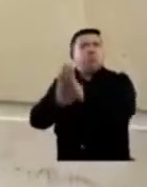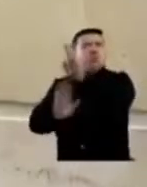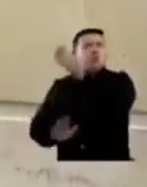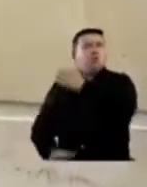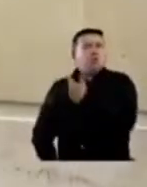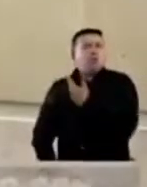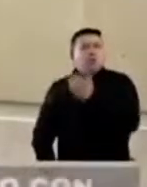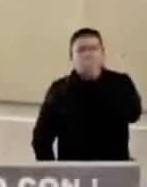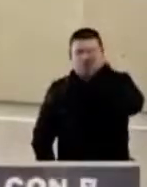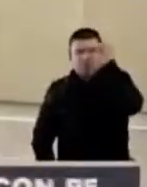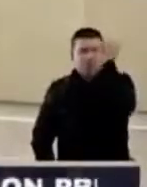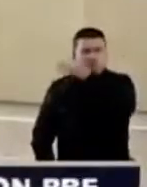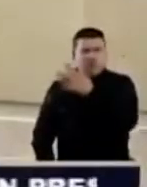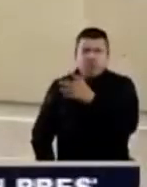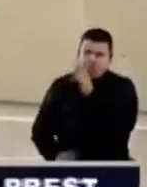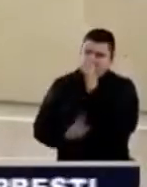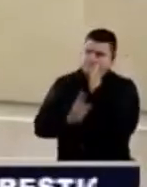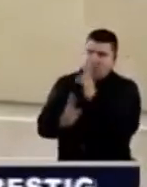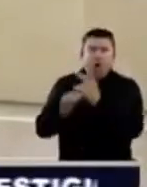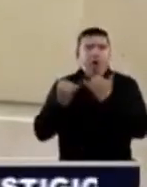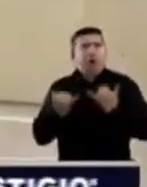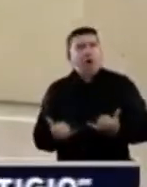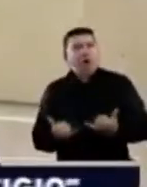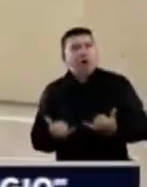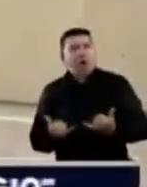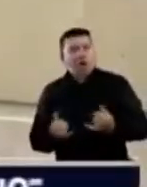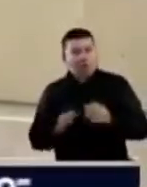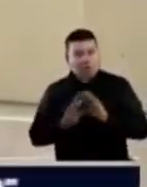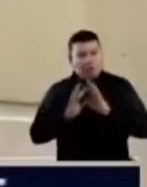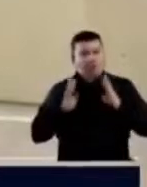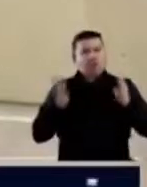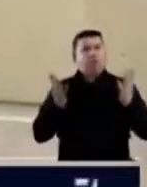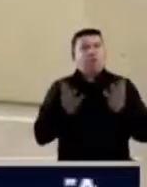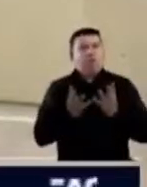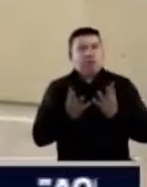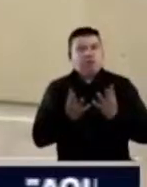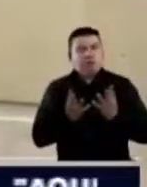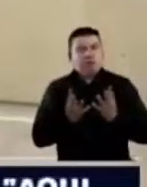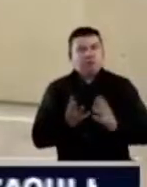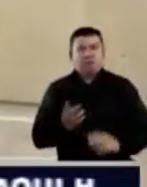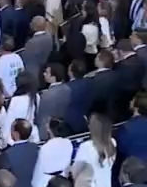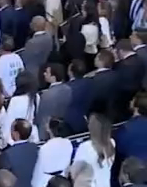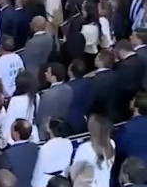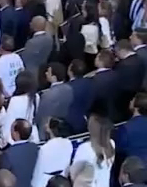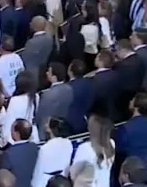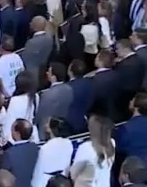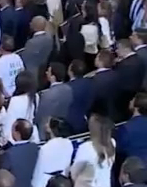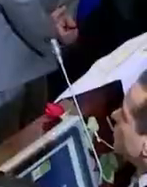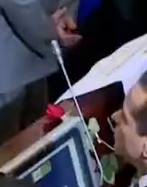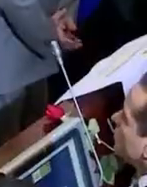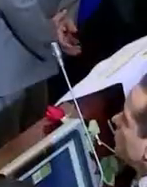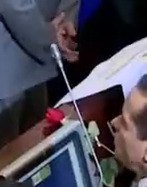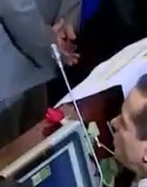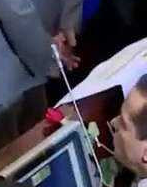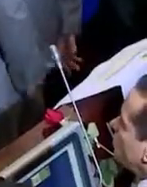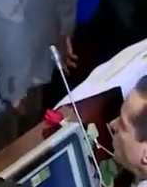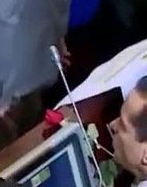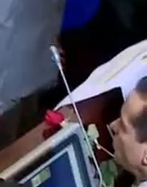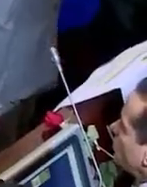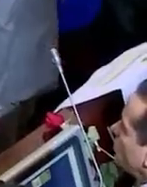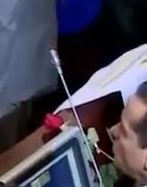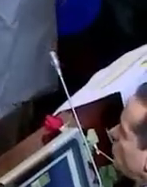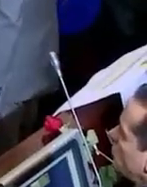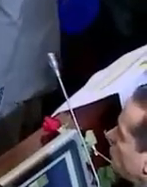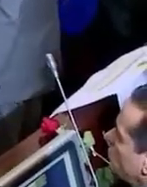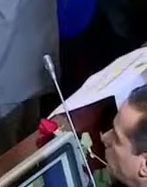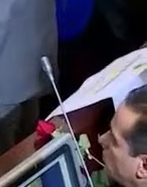Estado, del nivel central al nivel local. Y en esas interceptaciones es cuando ellos